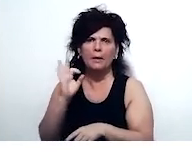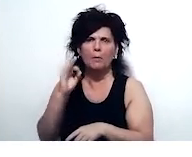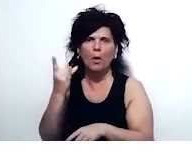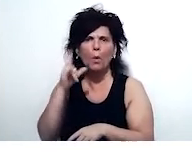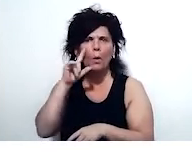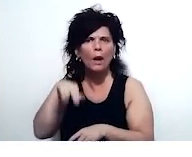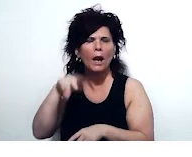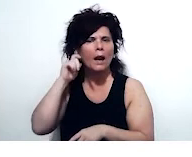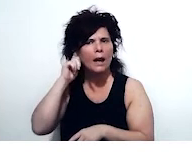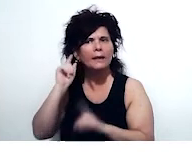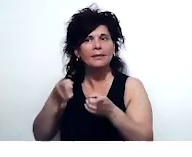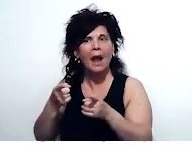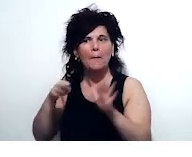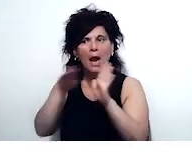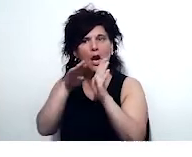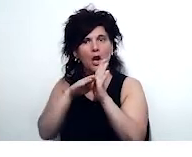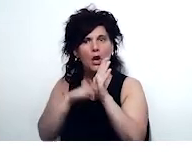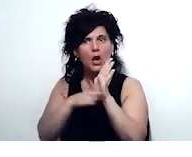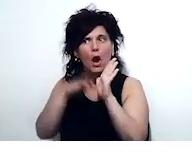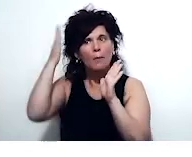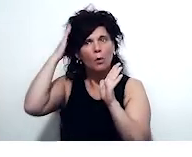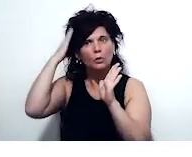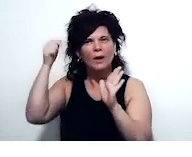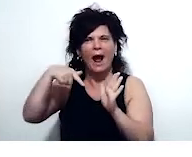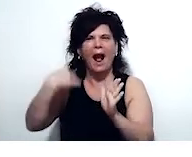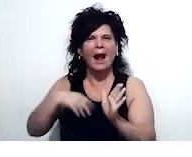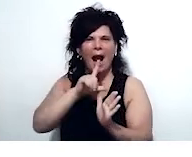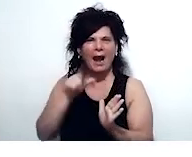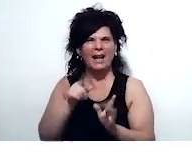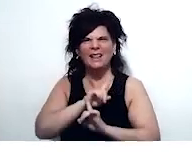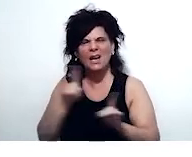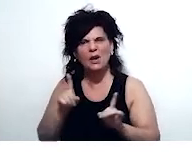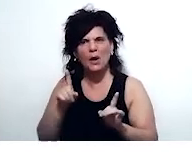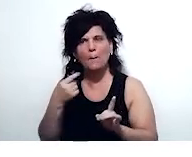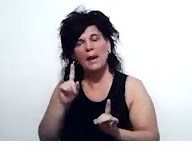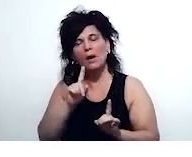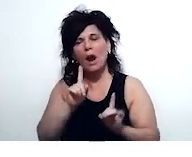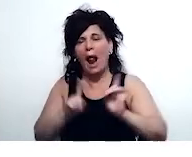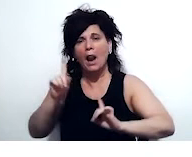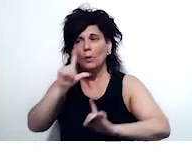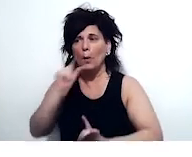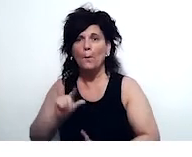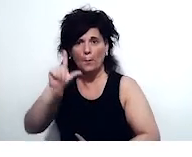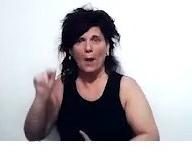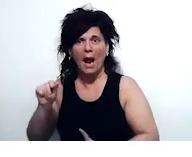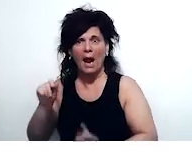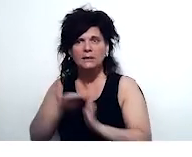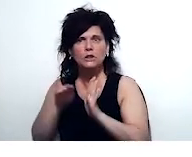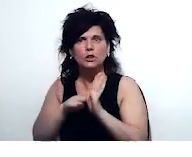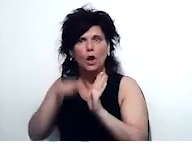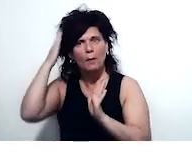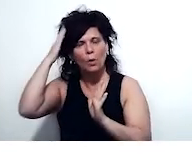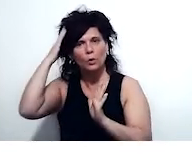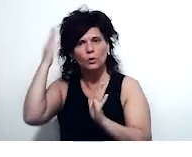además hay algunas normas culturales, no tanto pasa en Argentina, pero en algunos países hay normas culturales que excluyen